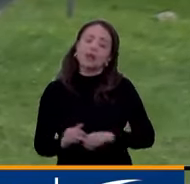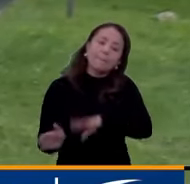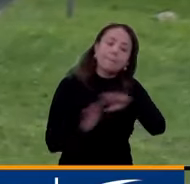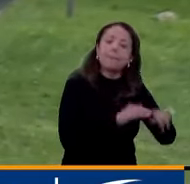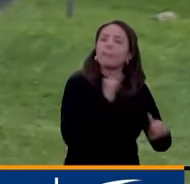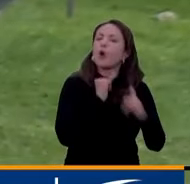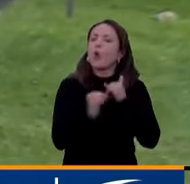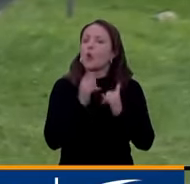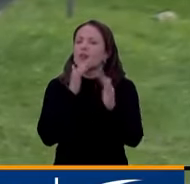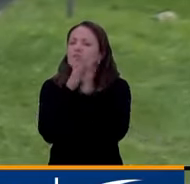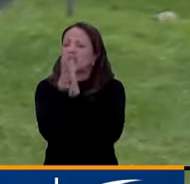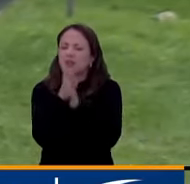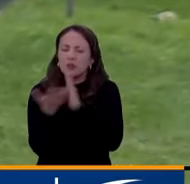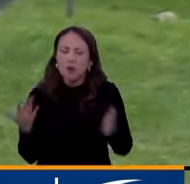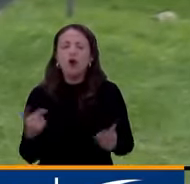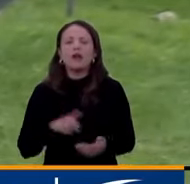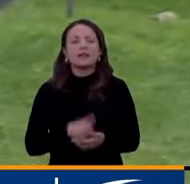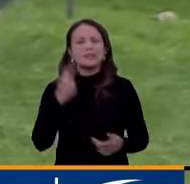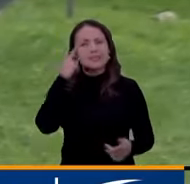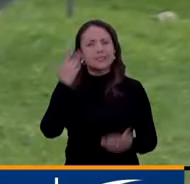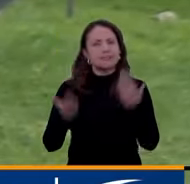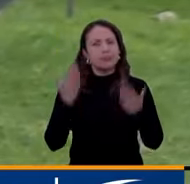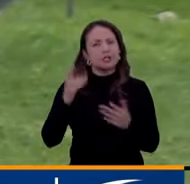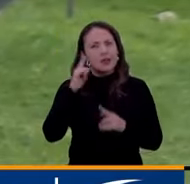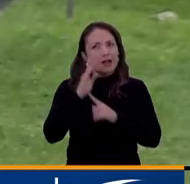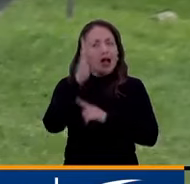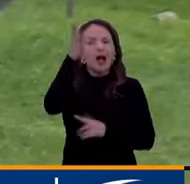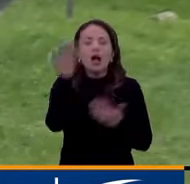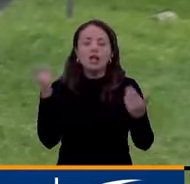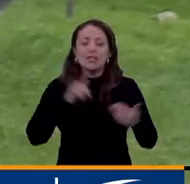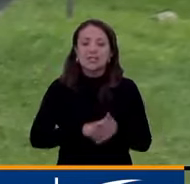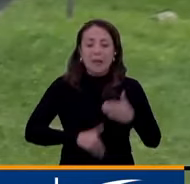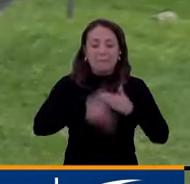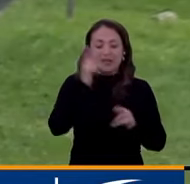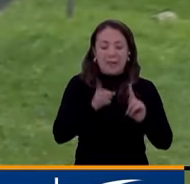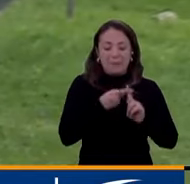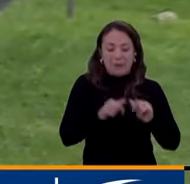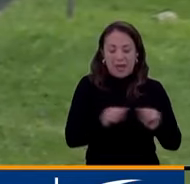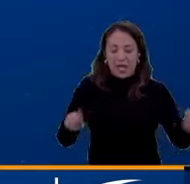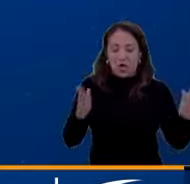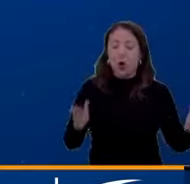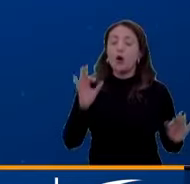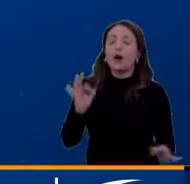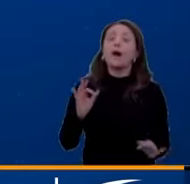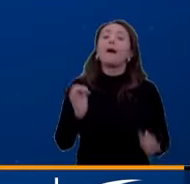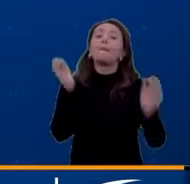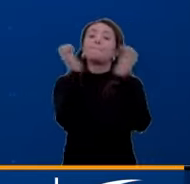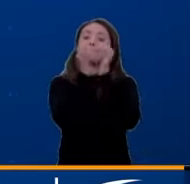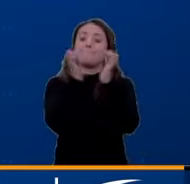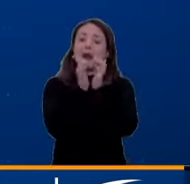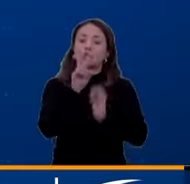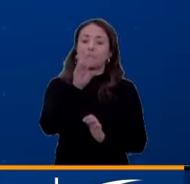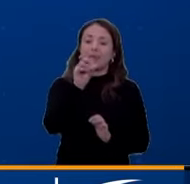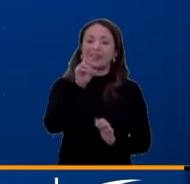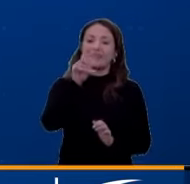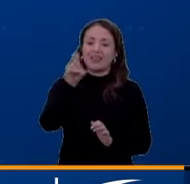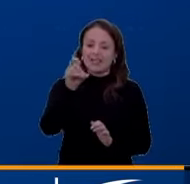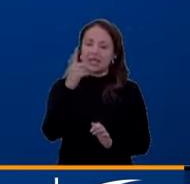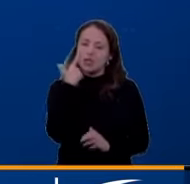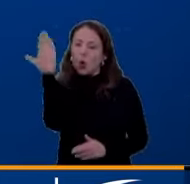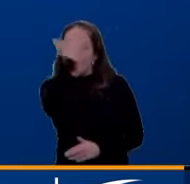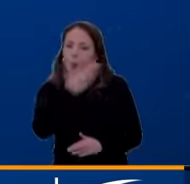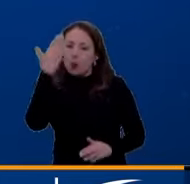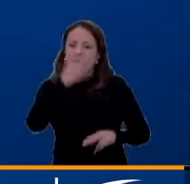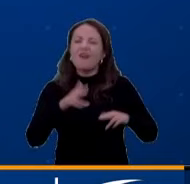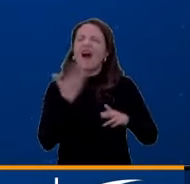le doy unos datos sobre lo que se proyecta sobre la primera línea del metro de Bogotá. En mayo de 2026 iniciará la prueba de los trenes de los